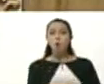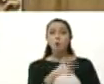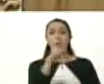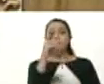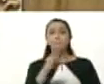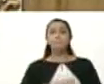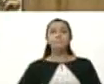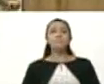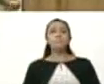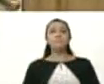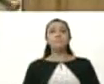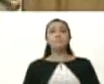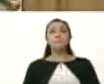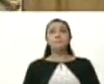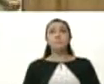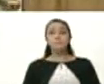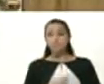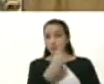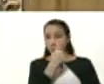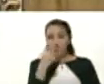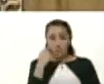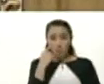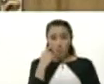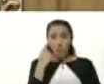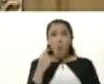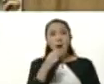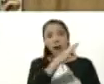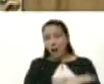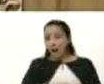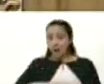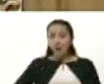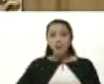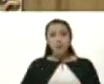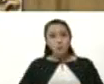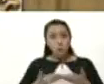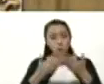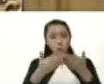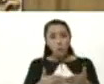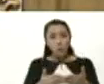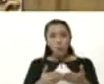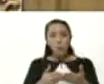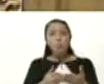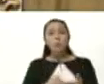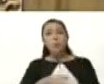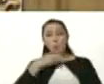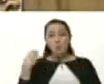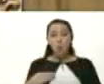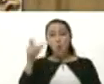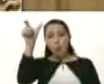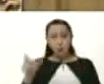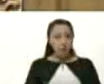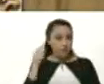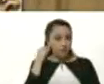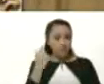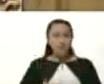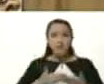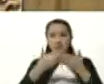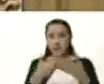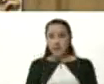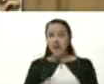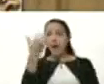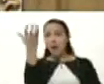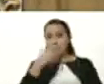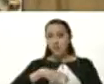Caroachi y en los ojos de la muchacha que te ofrece miel y en los ojos de la muchacha que te ofrece merey.